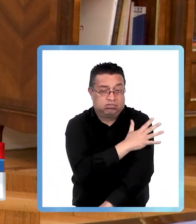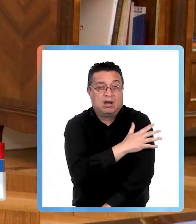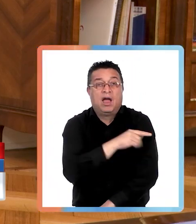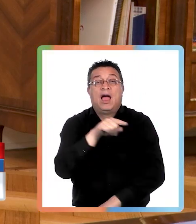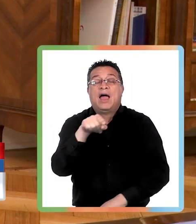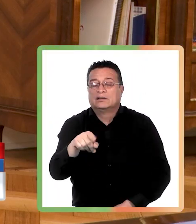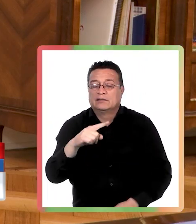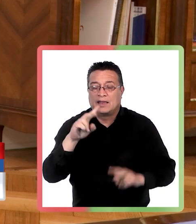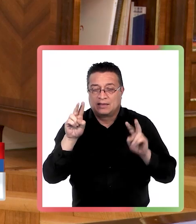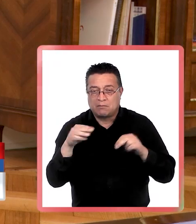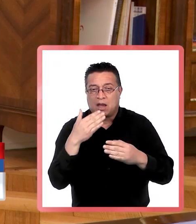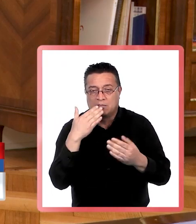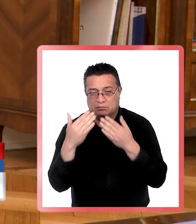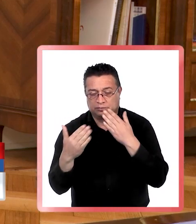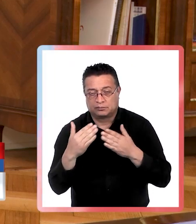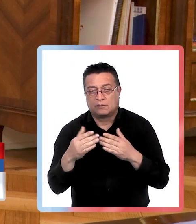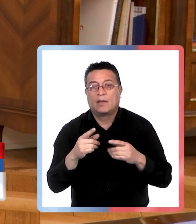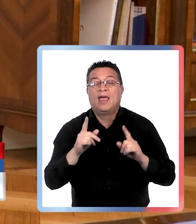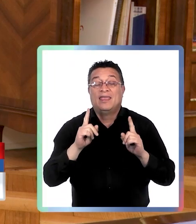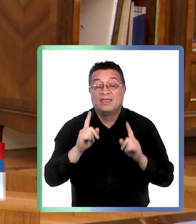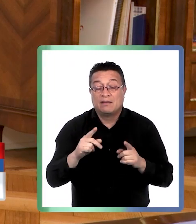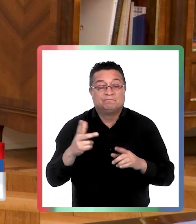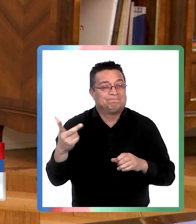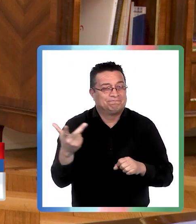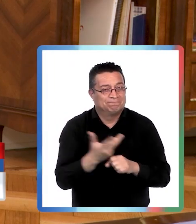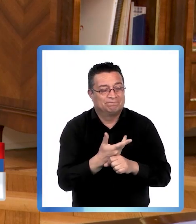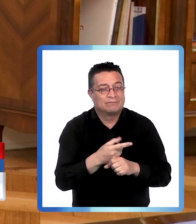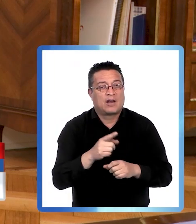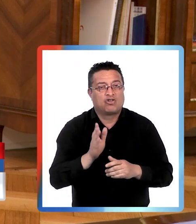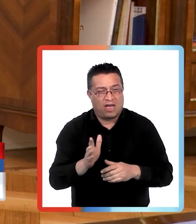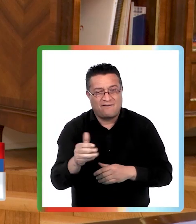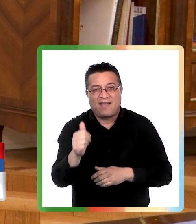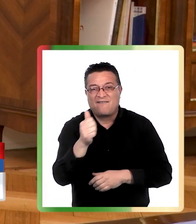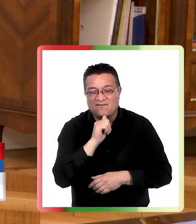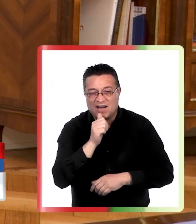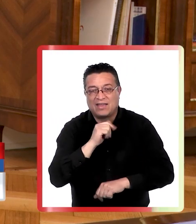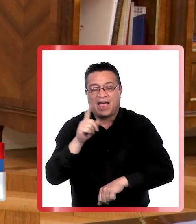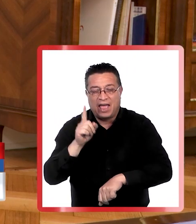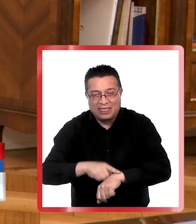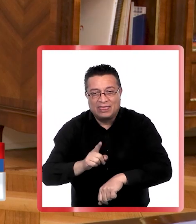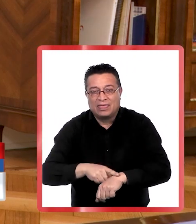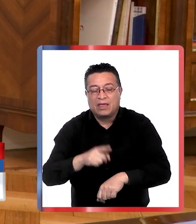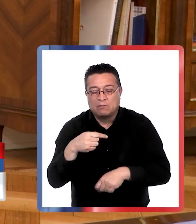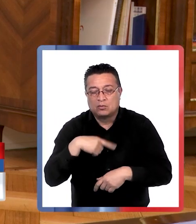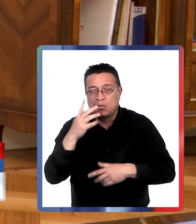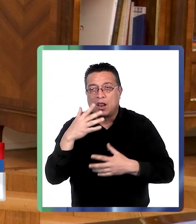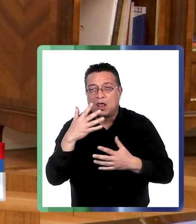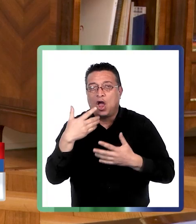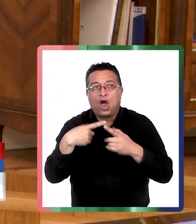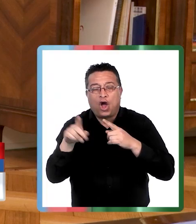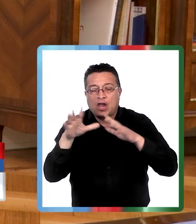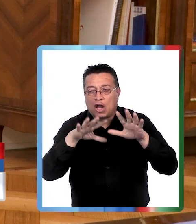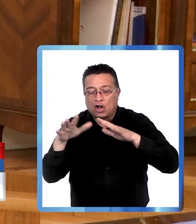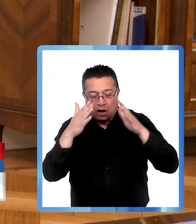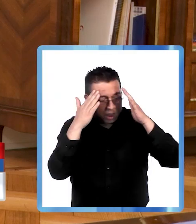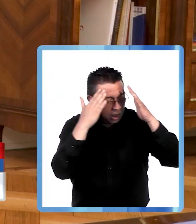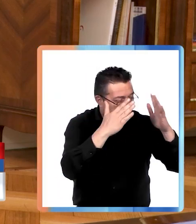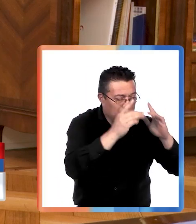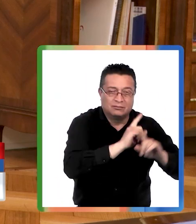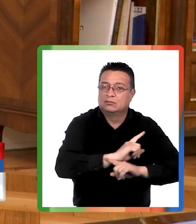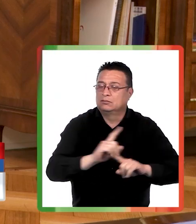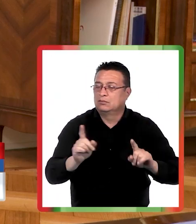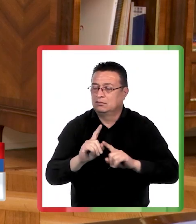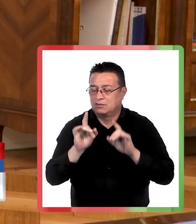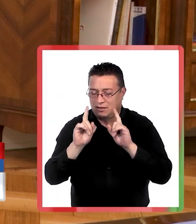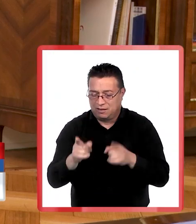los temas que hemos hablado acá. Haría muy mal que cuando todavía falta tanto tiempo para una elección esté distraída en otra cosa de ese tipo.